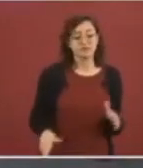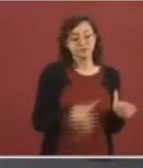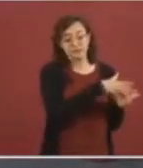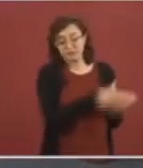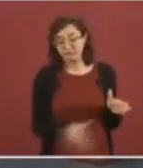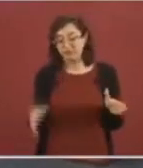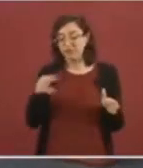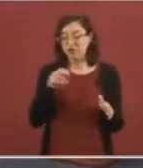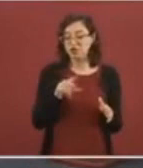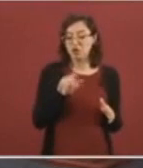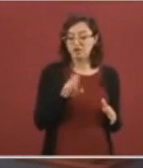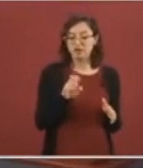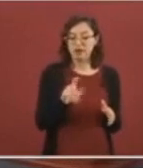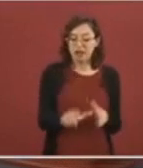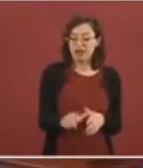en México,